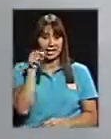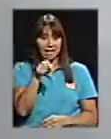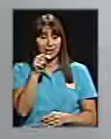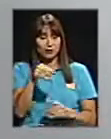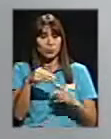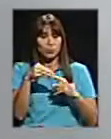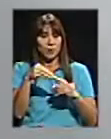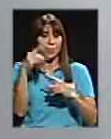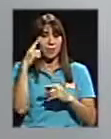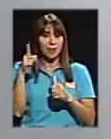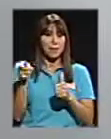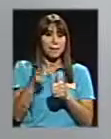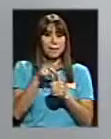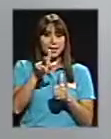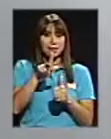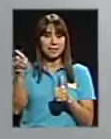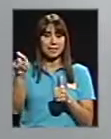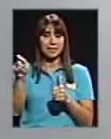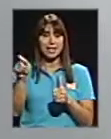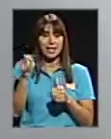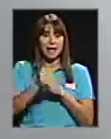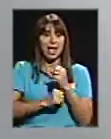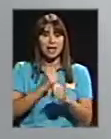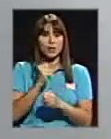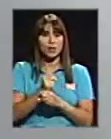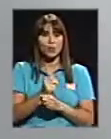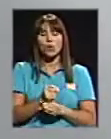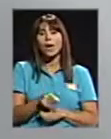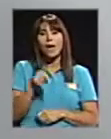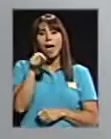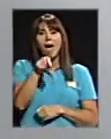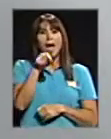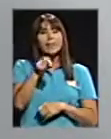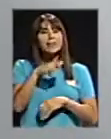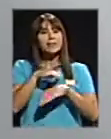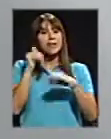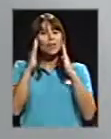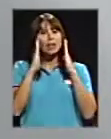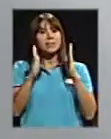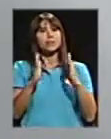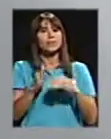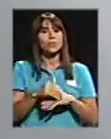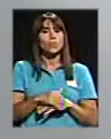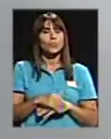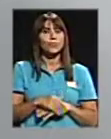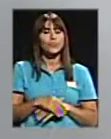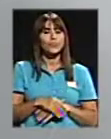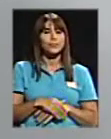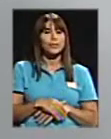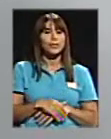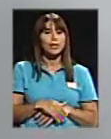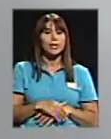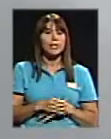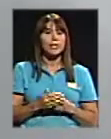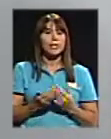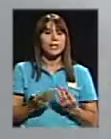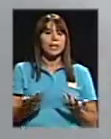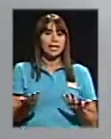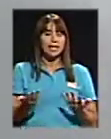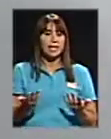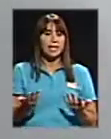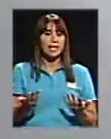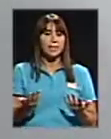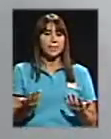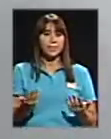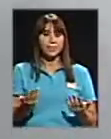primer trimestre del año. Y ahí lo que nos llamó la atención es que el